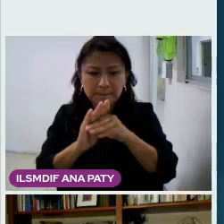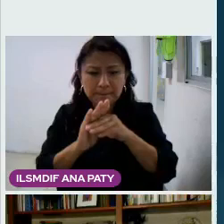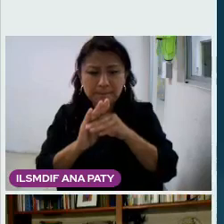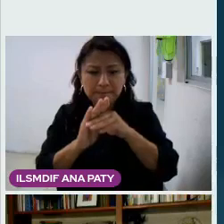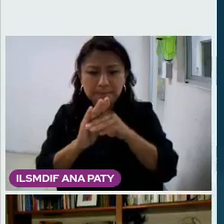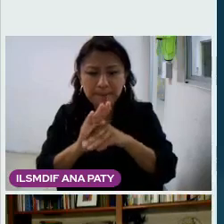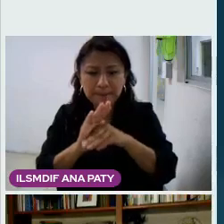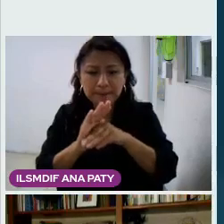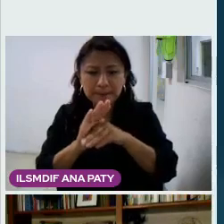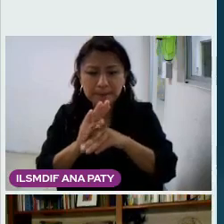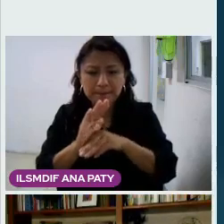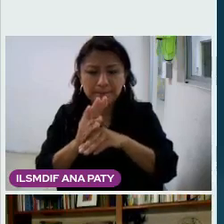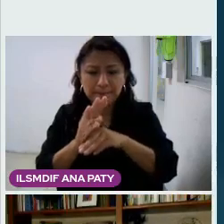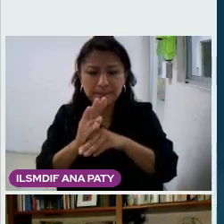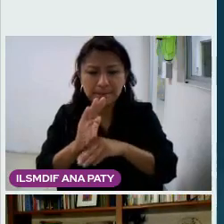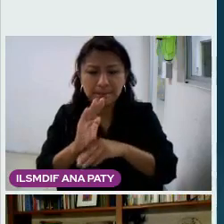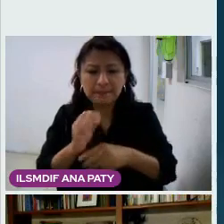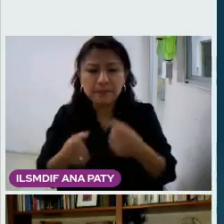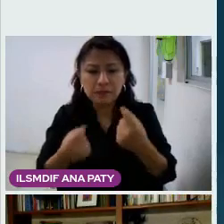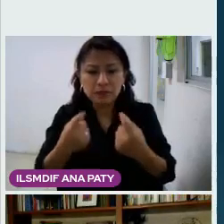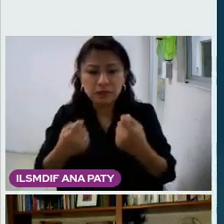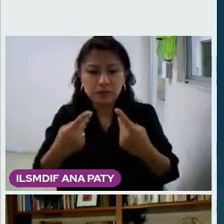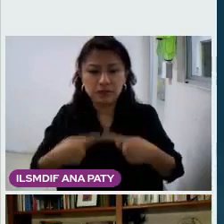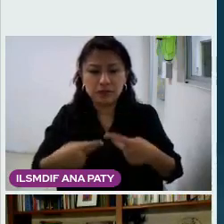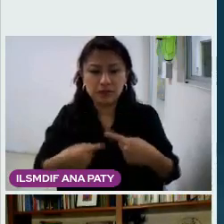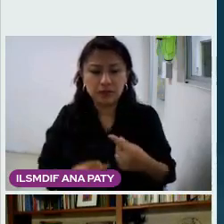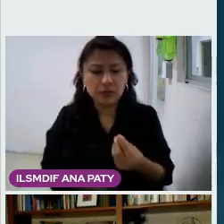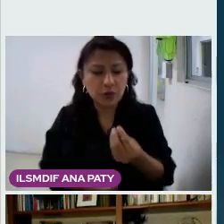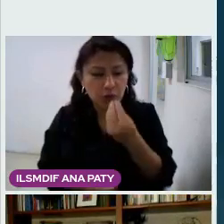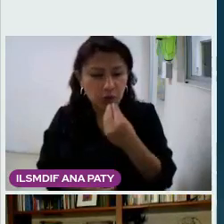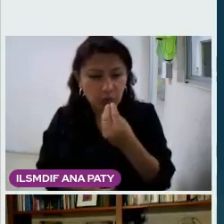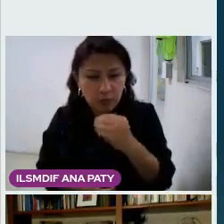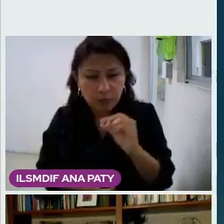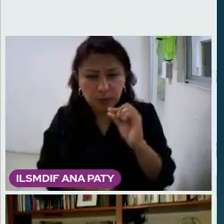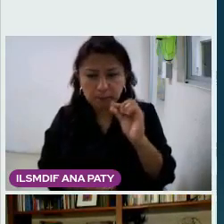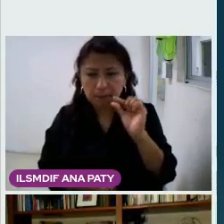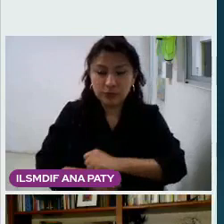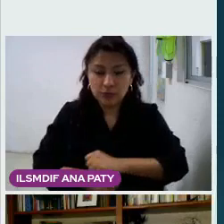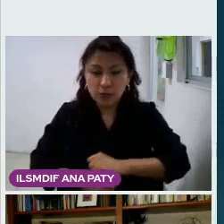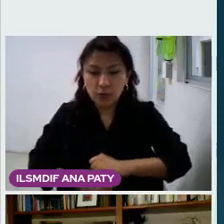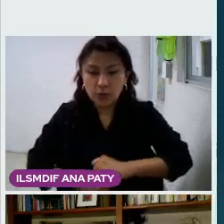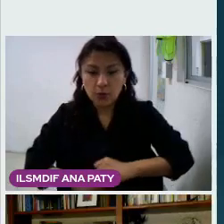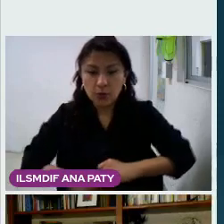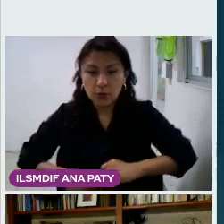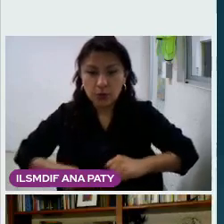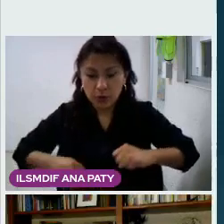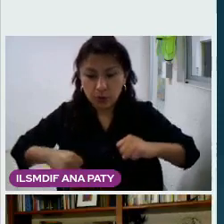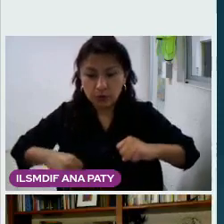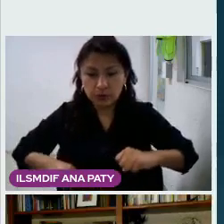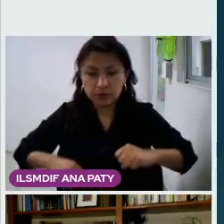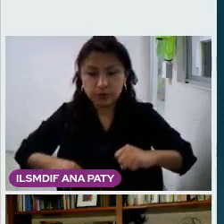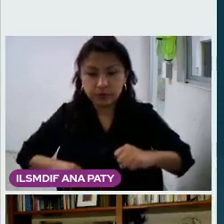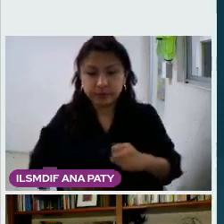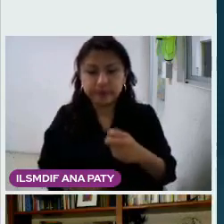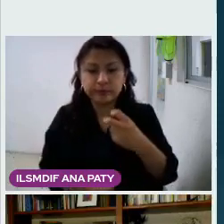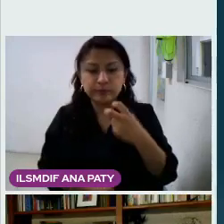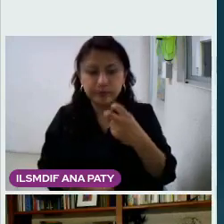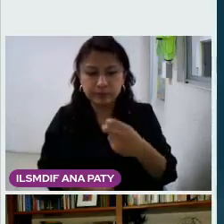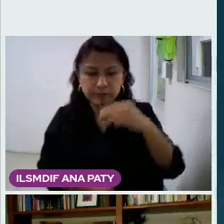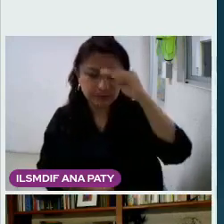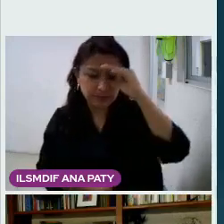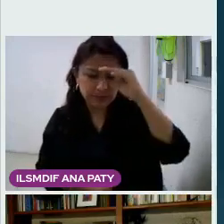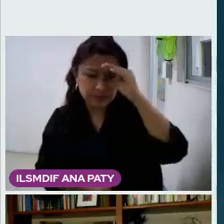desde luego comenzando por nuestro interior. La que sigue, por favor. Entonces veamos qué trastornos alimentarios de la